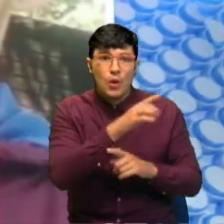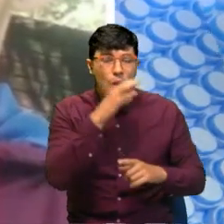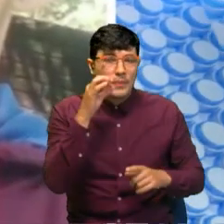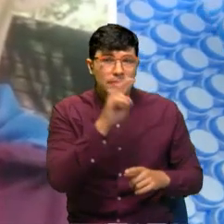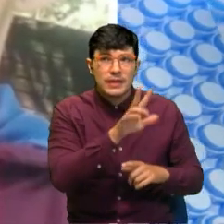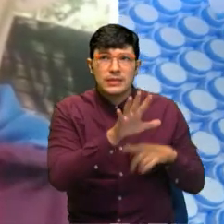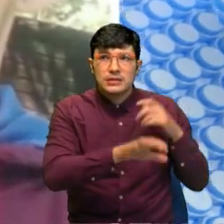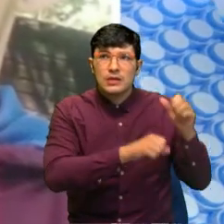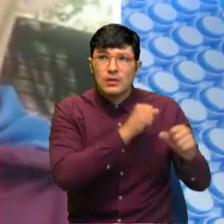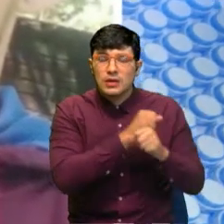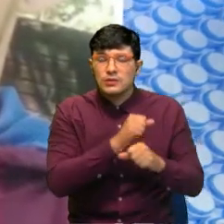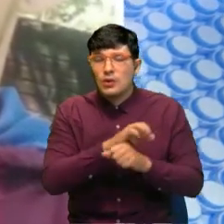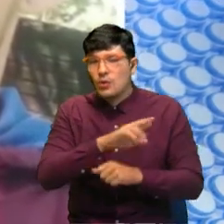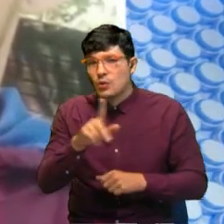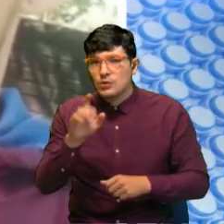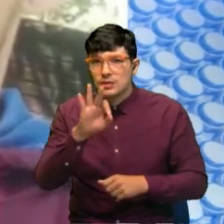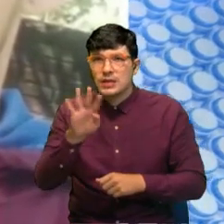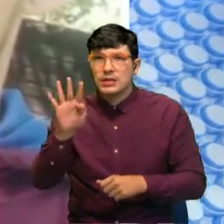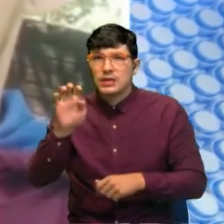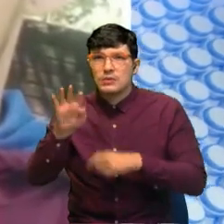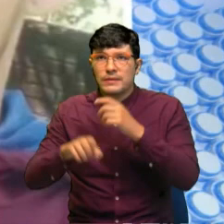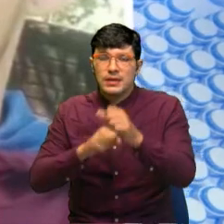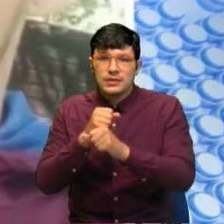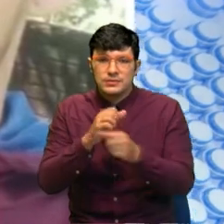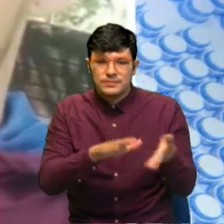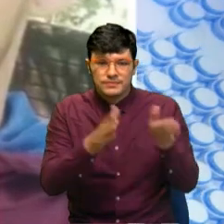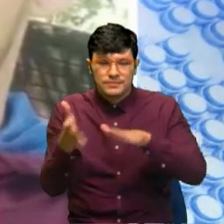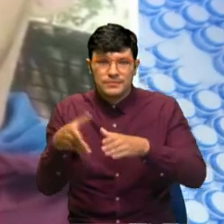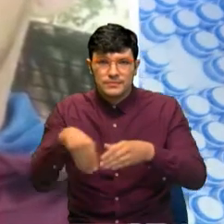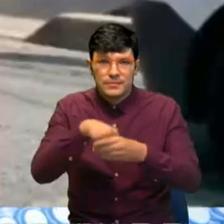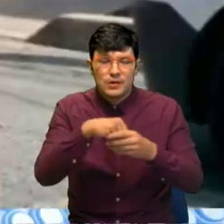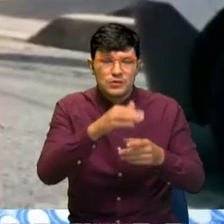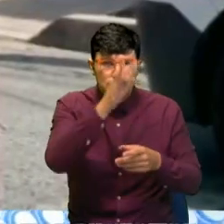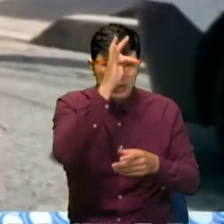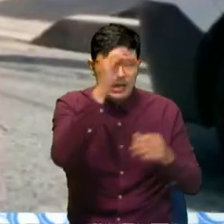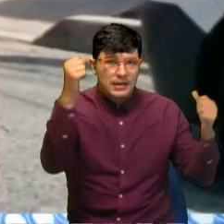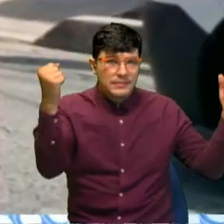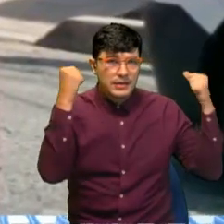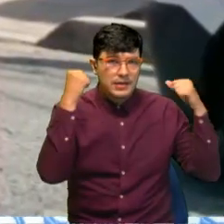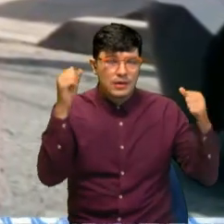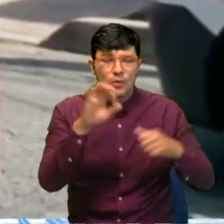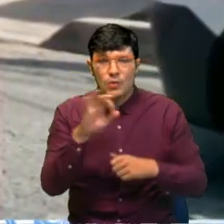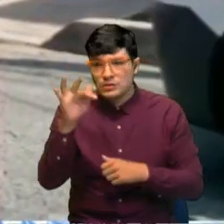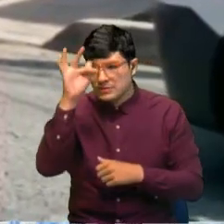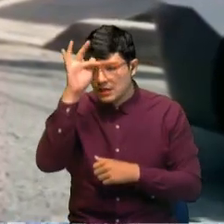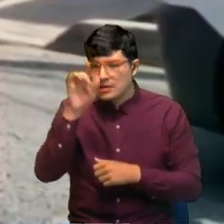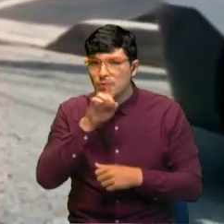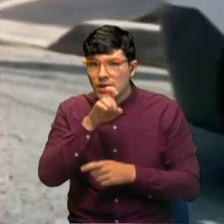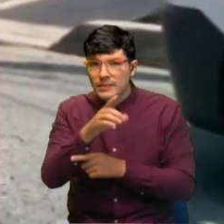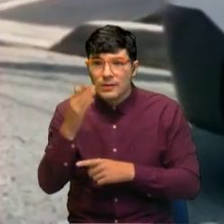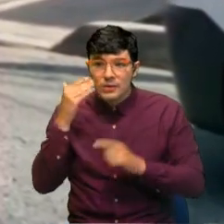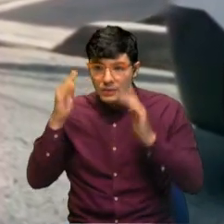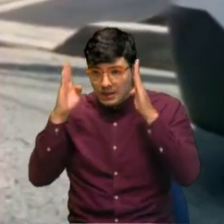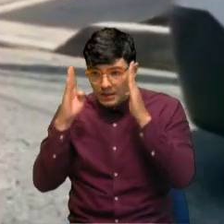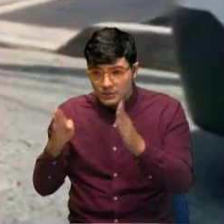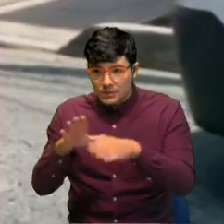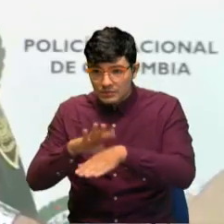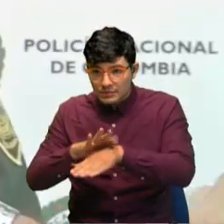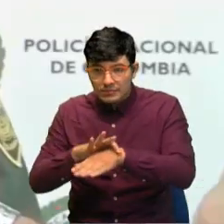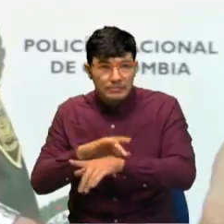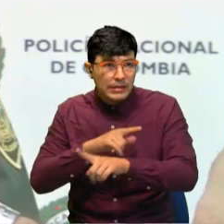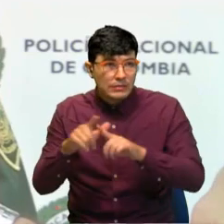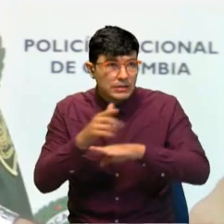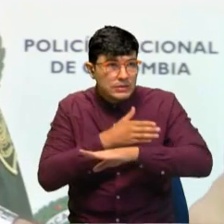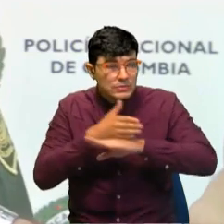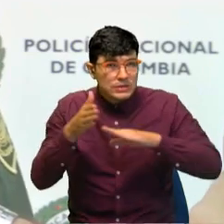otro de 39 murieron en los hospitales de piedecuesta y bucaramanga cuando recibían atención médica desconocemos será la